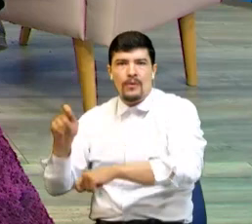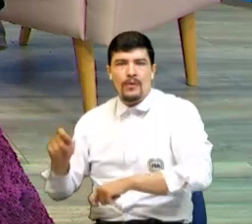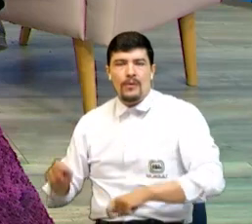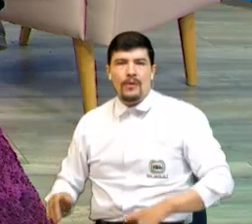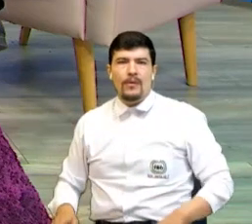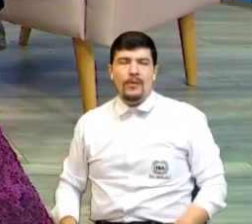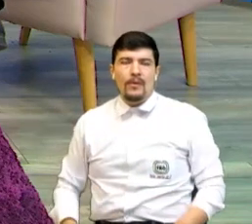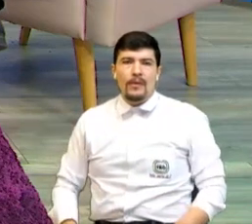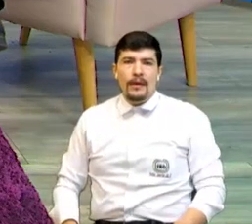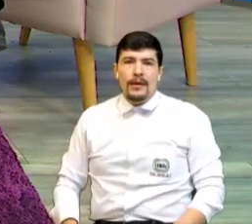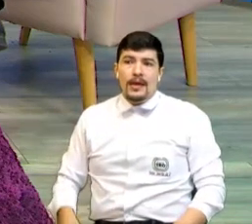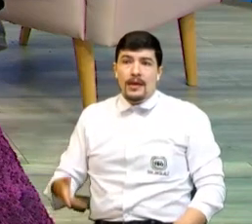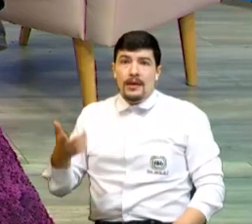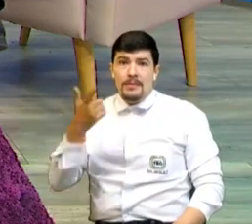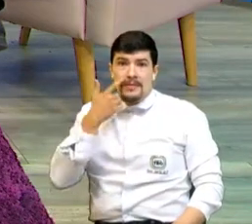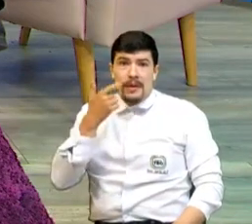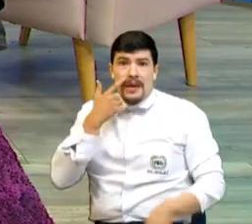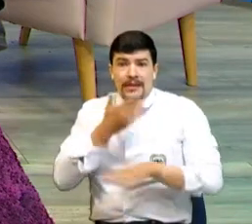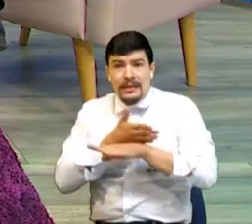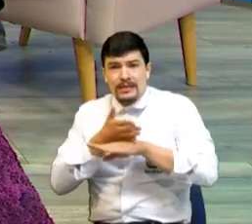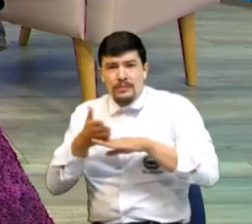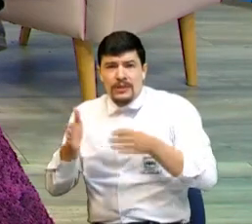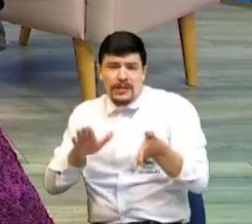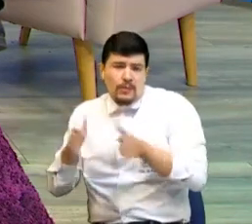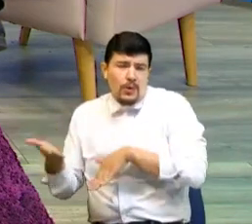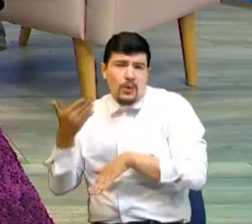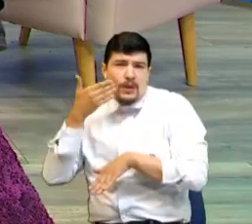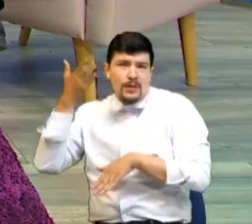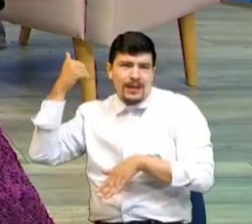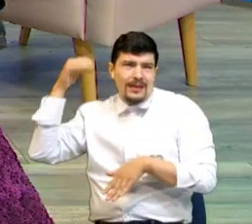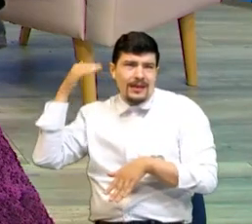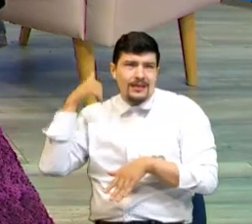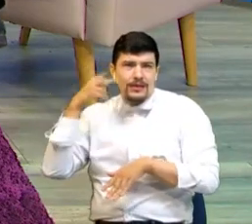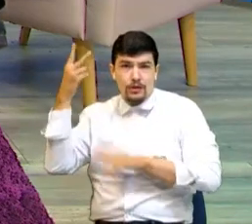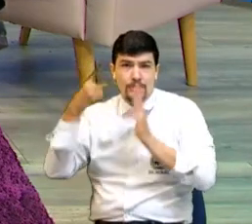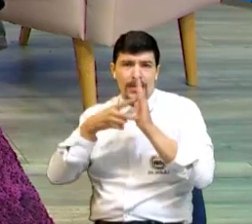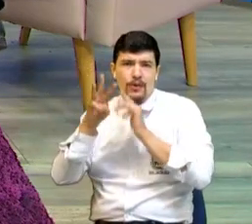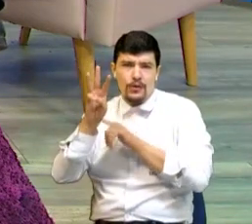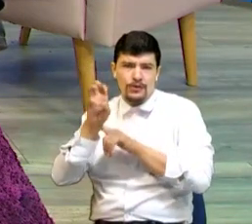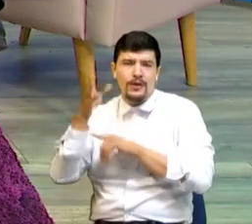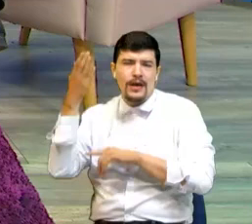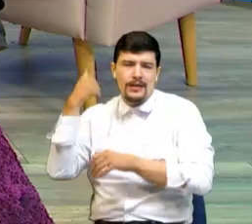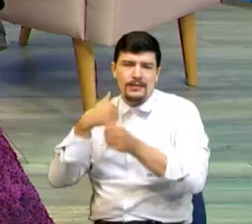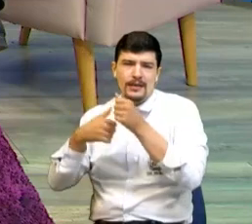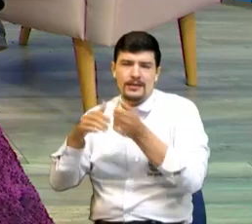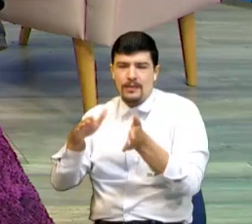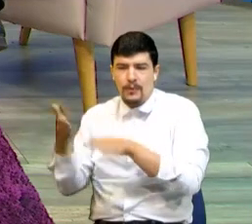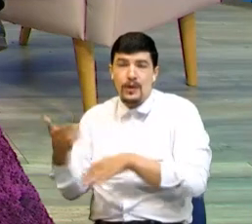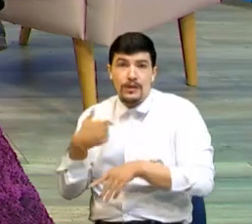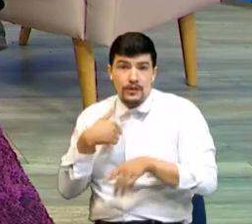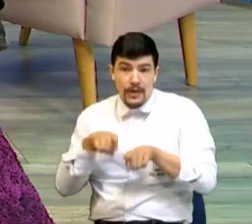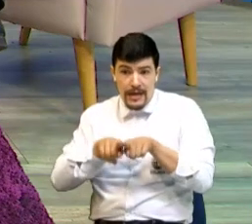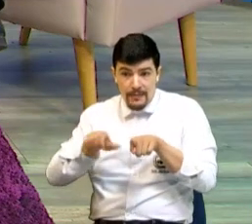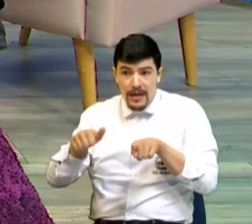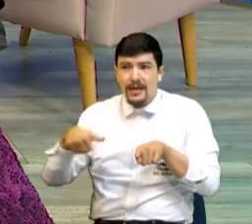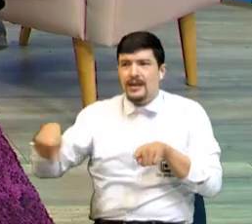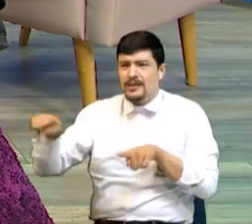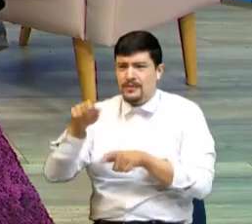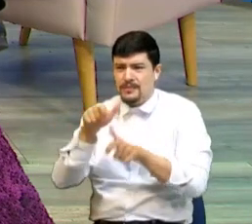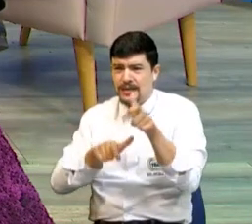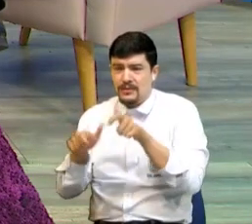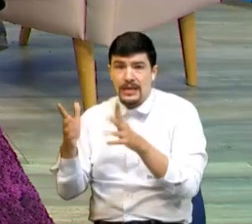Okay. Y mi papito murió hace como en el 2008. Y eso, soy hermana de unas